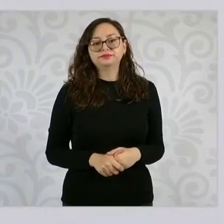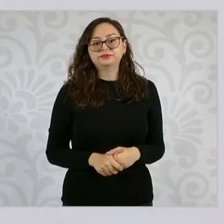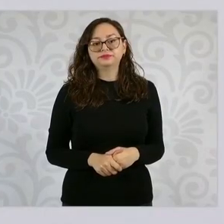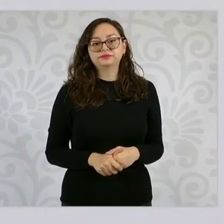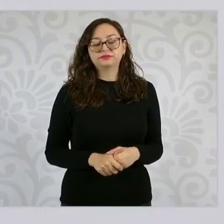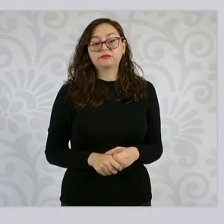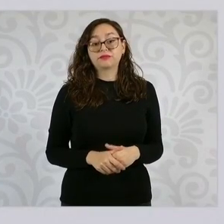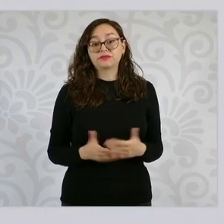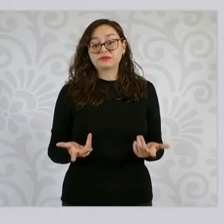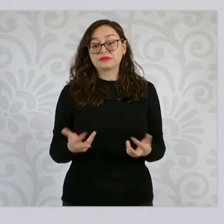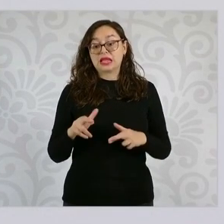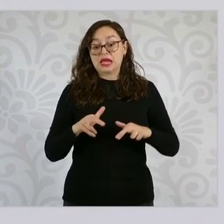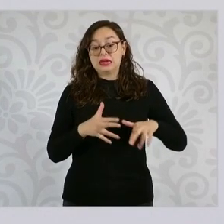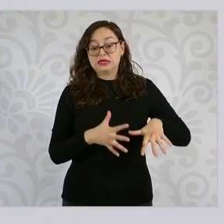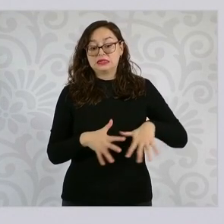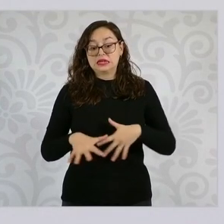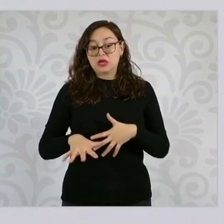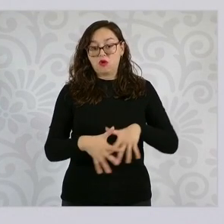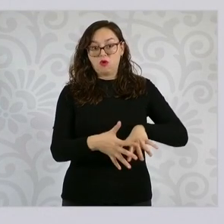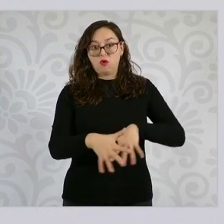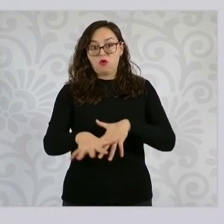salir de cauce el río,